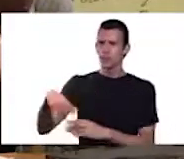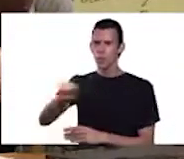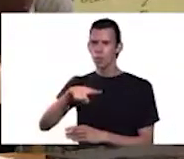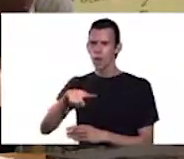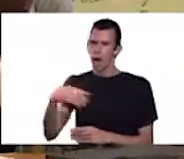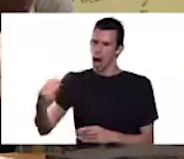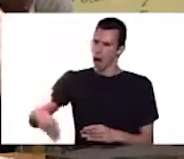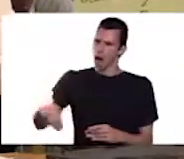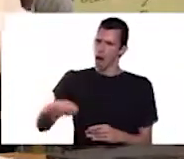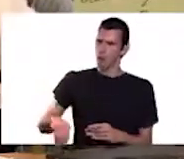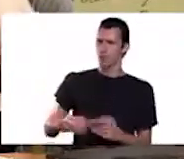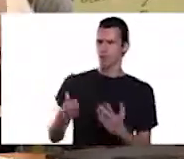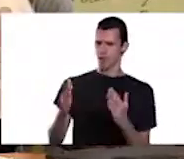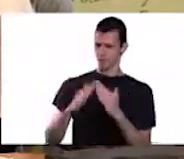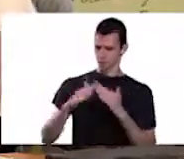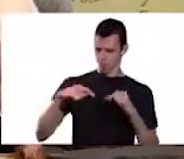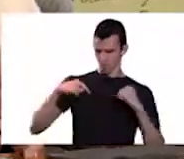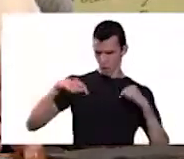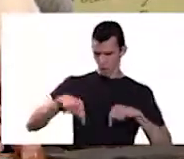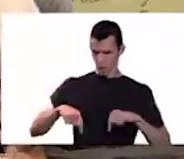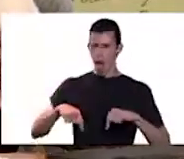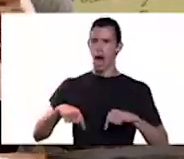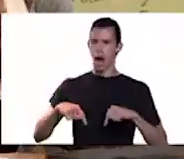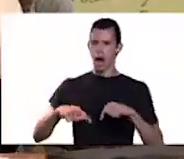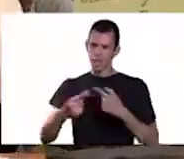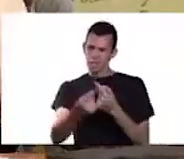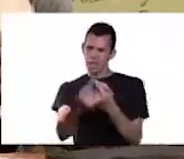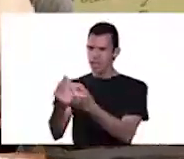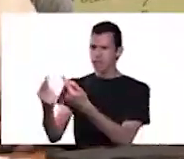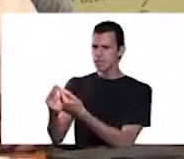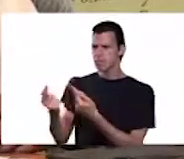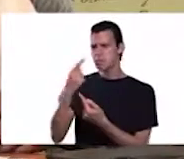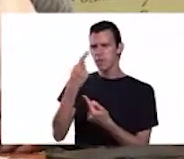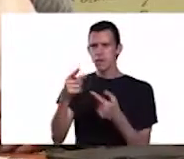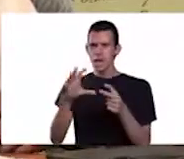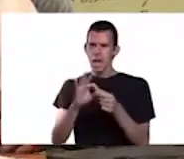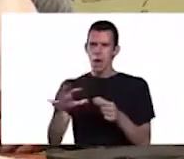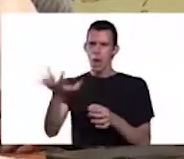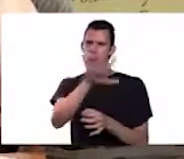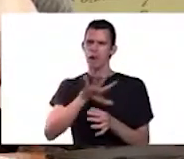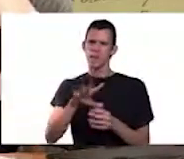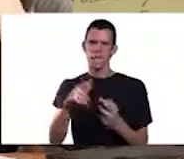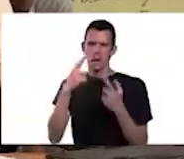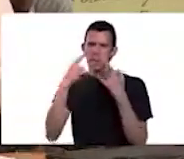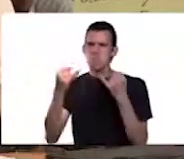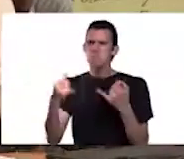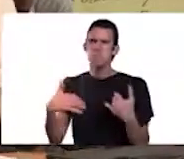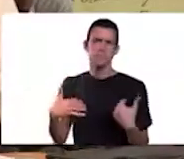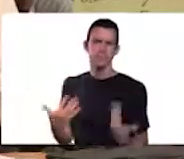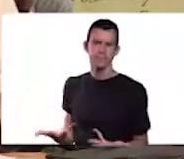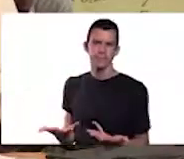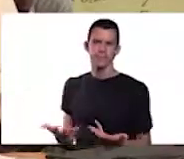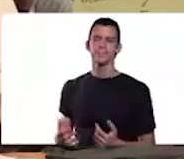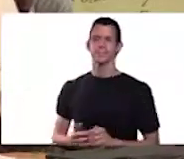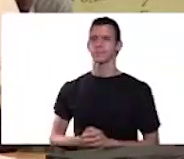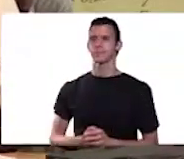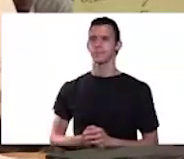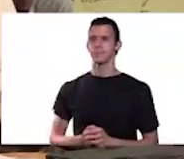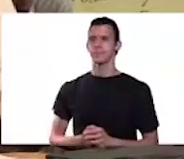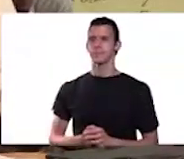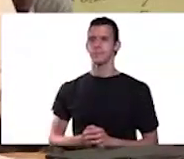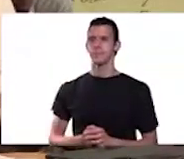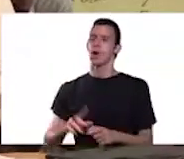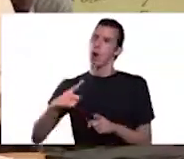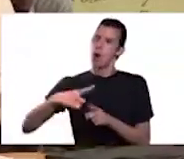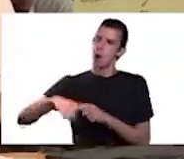este ejercicio que hemos mandado, características, consecuencias de los movimientos y de las leyes, los ejemplos que